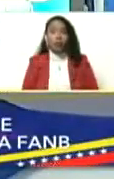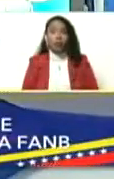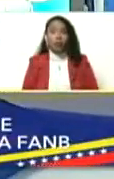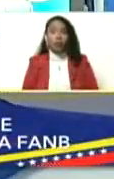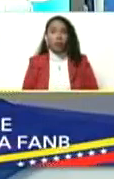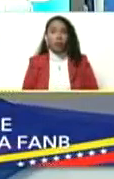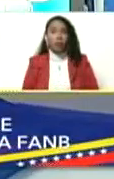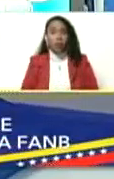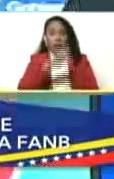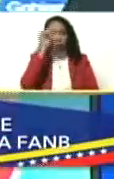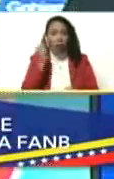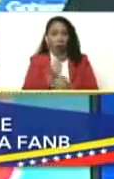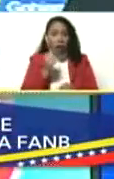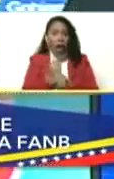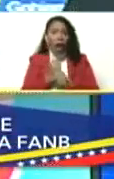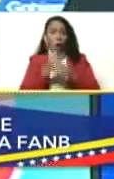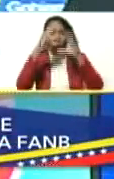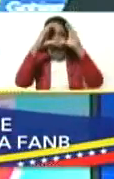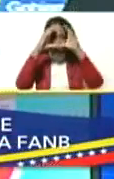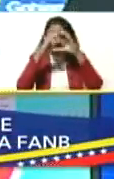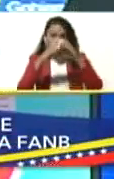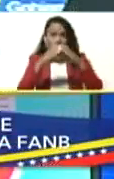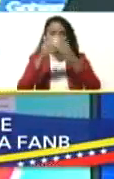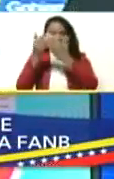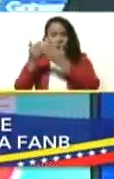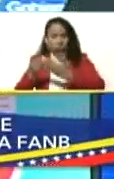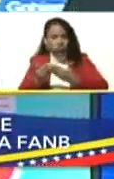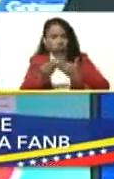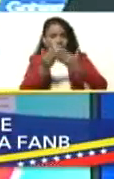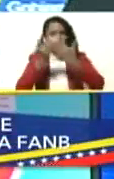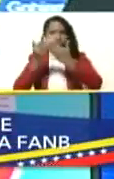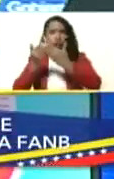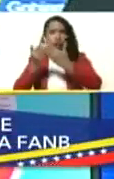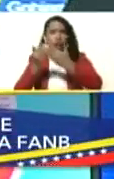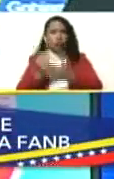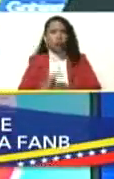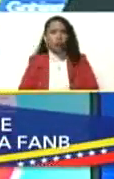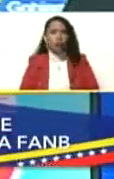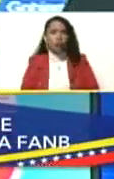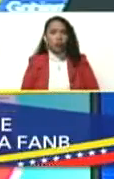empeño, trabajo, dedicación, estudio